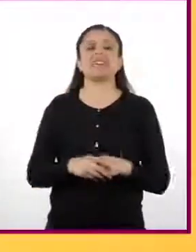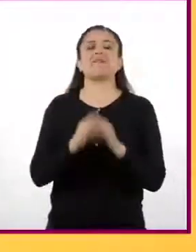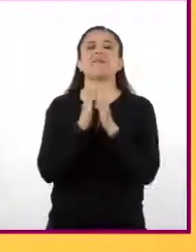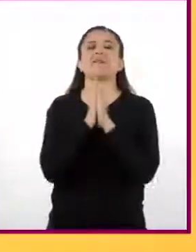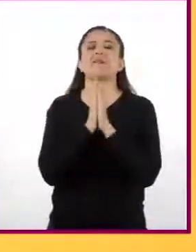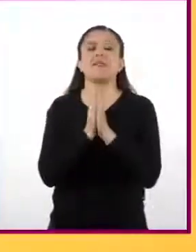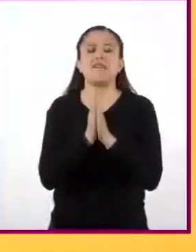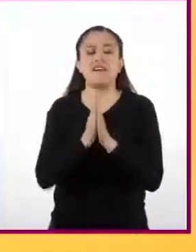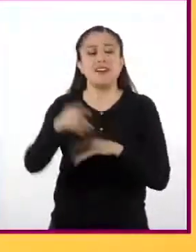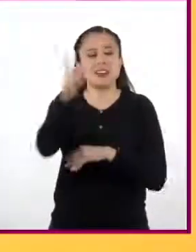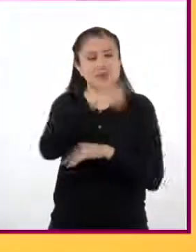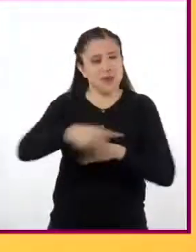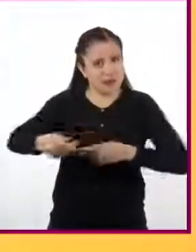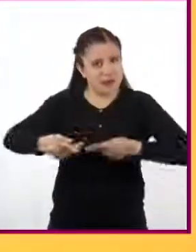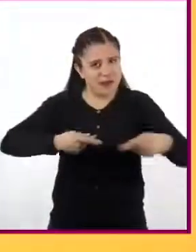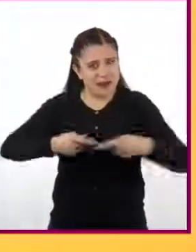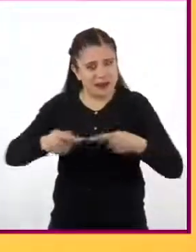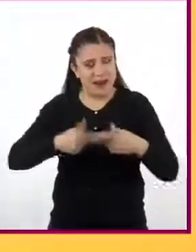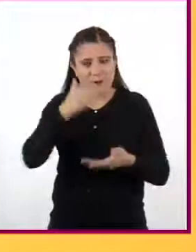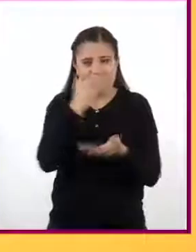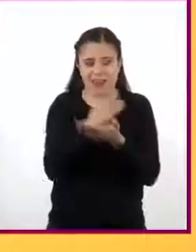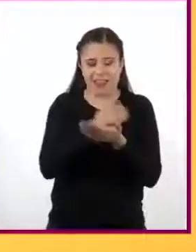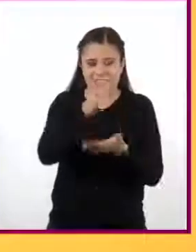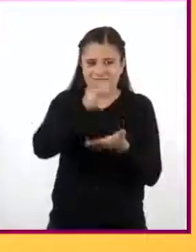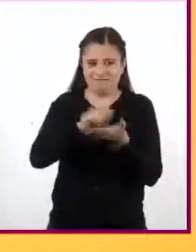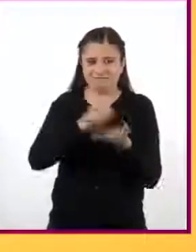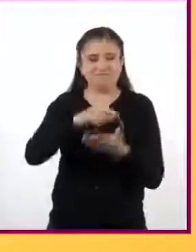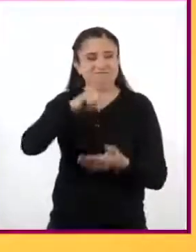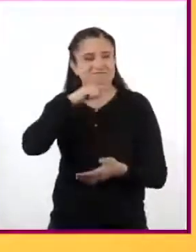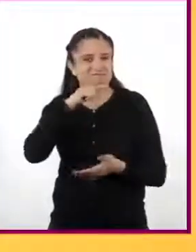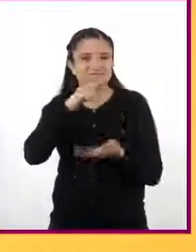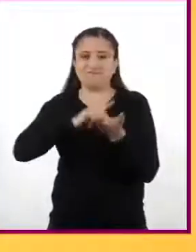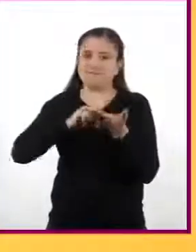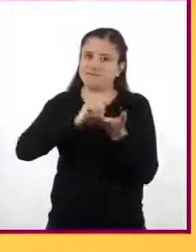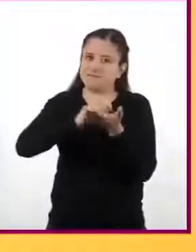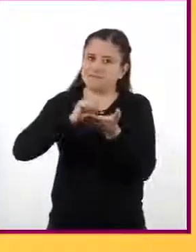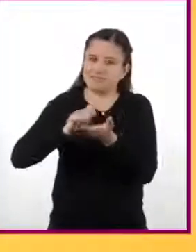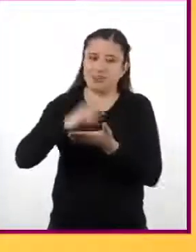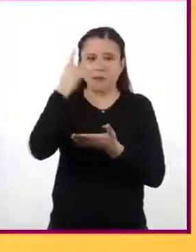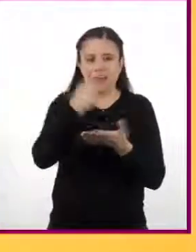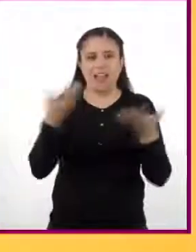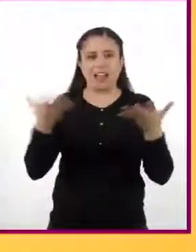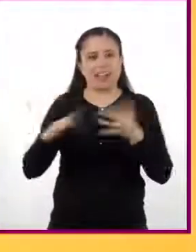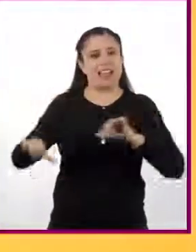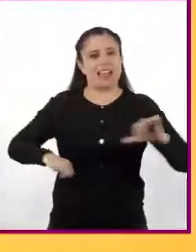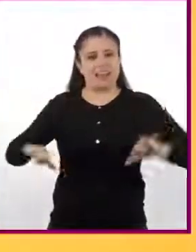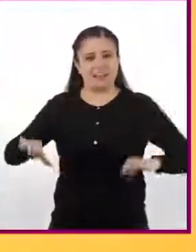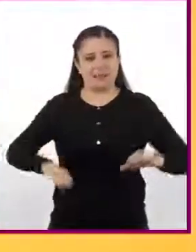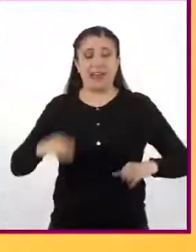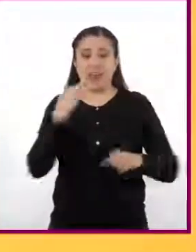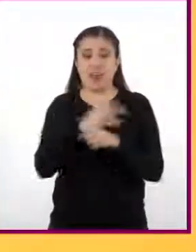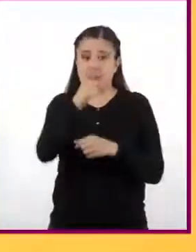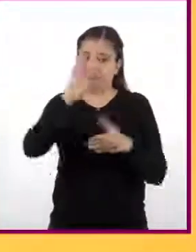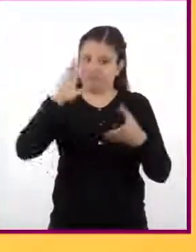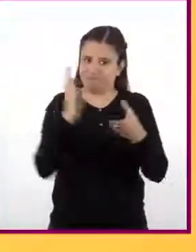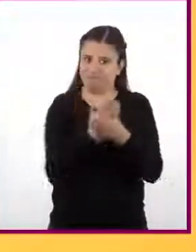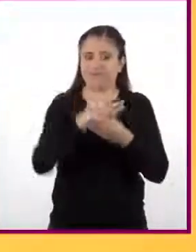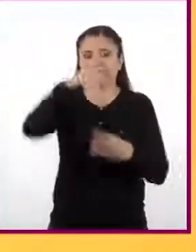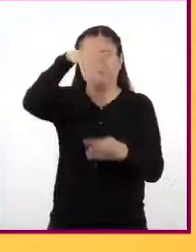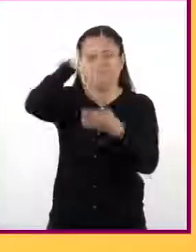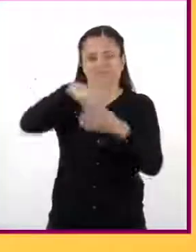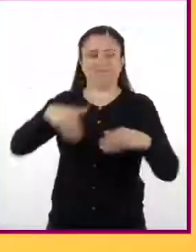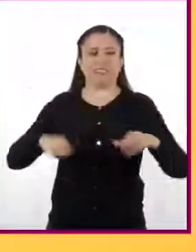favor, preparen su cuaderno u hojas y lápiz o pluma para que realicen las actividades que deberán incorporar a su